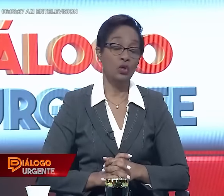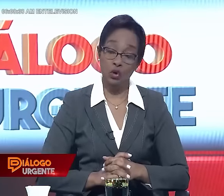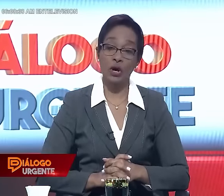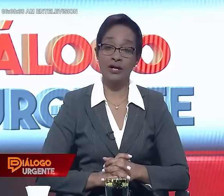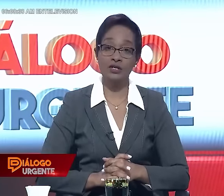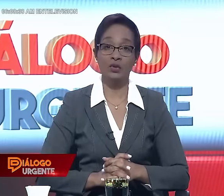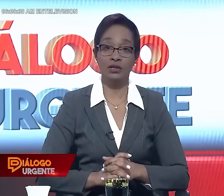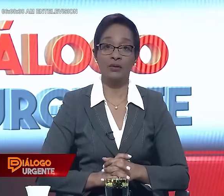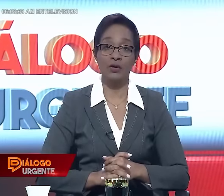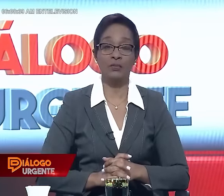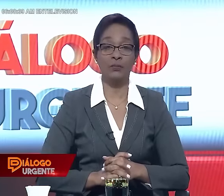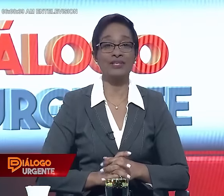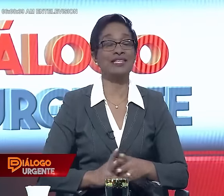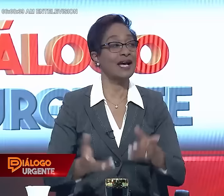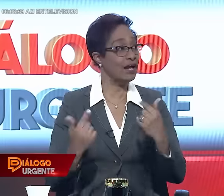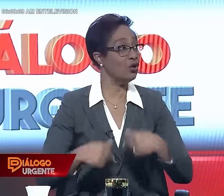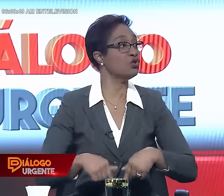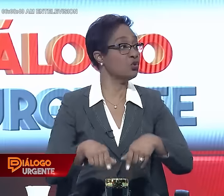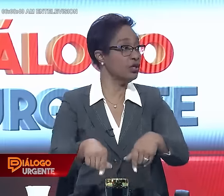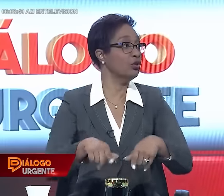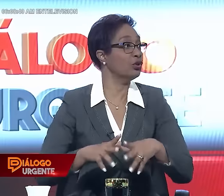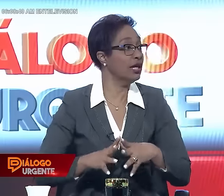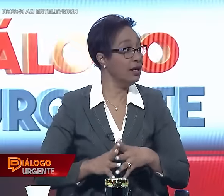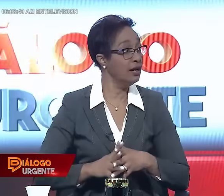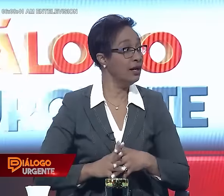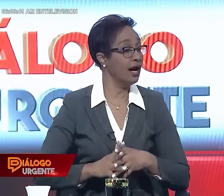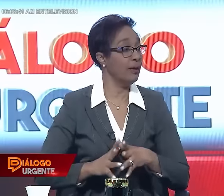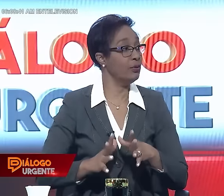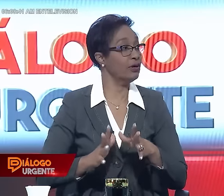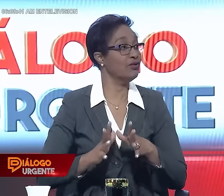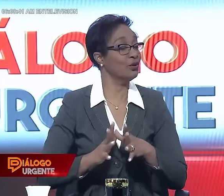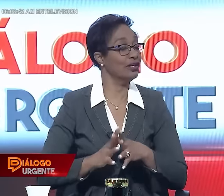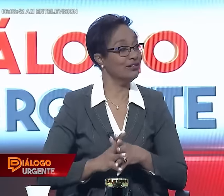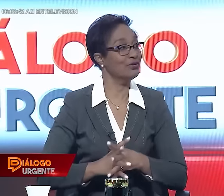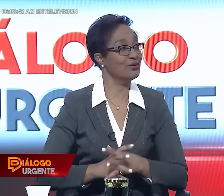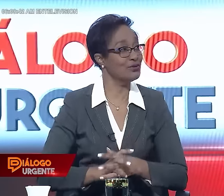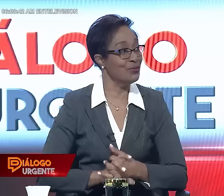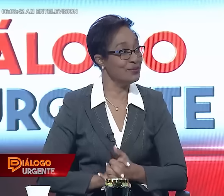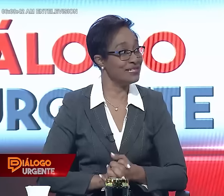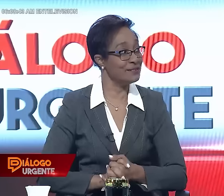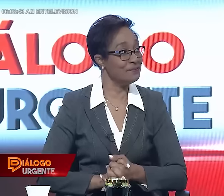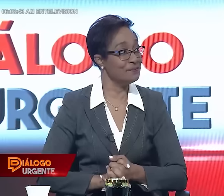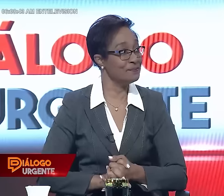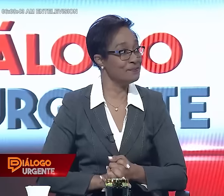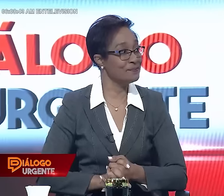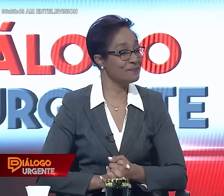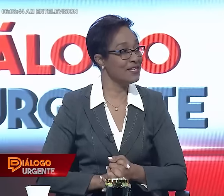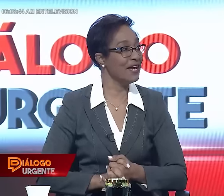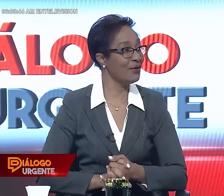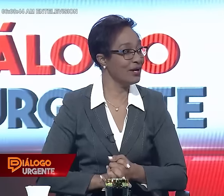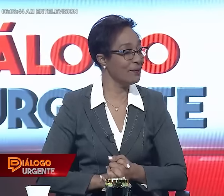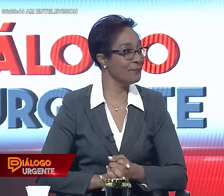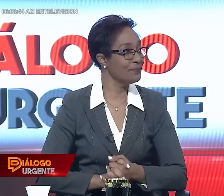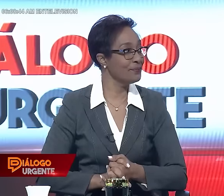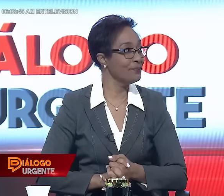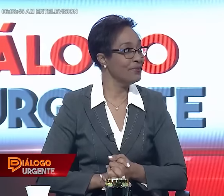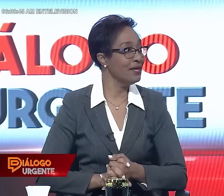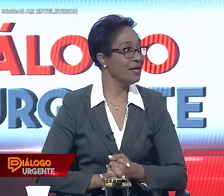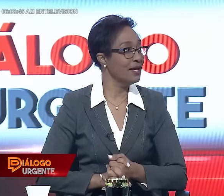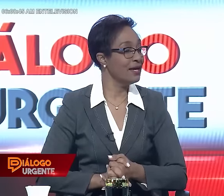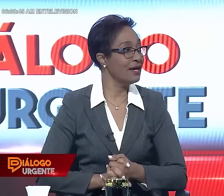Lo ha hecho el trabajo en PROPEP, se ganó su Indotel. Ah, pero que Indotel tiene otros nombres. ¿Y ahora? Es más